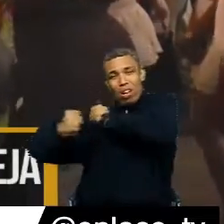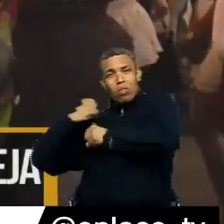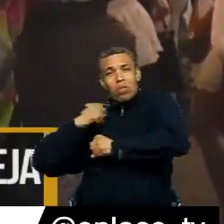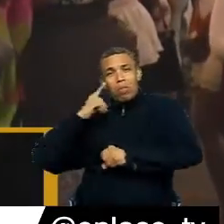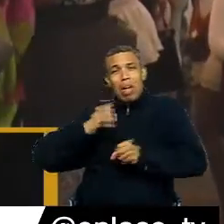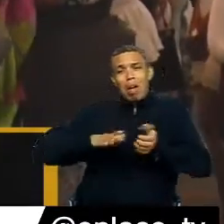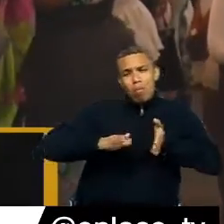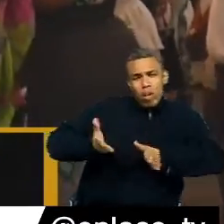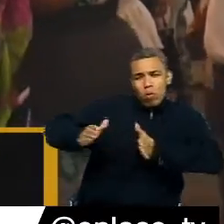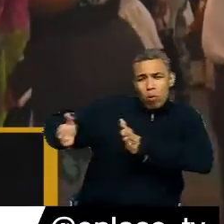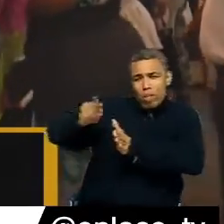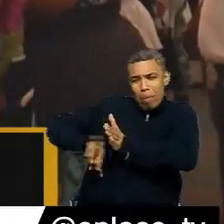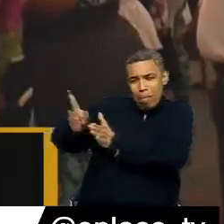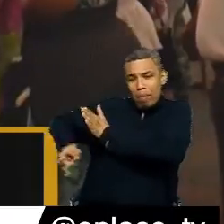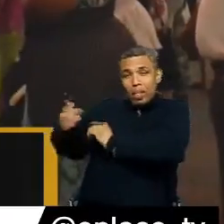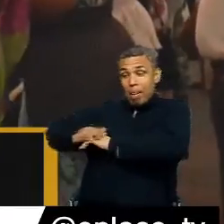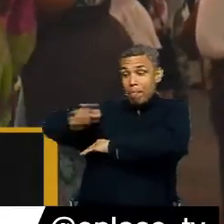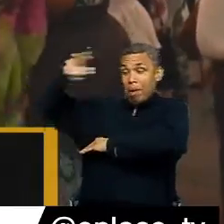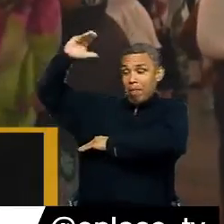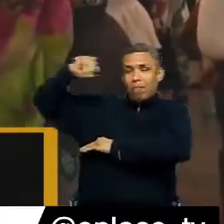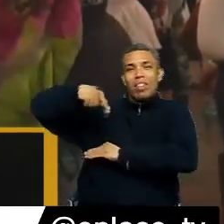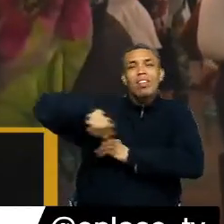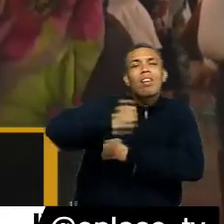muertos que fueron asesinados